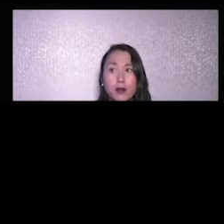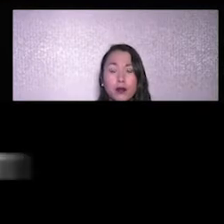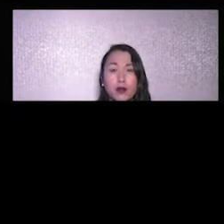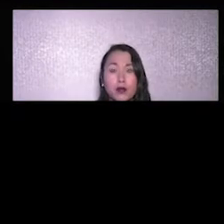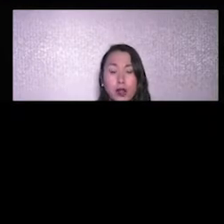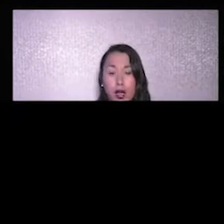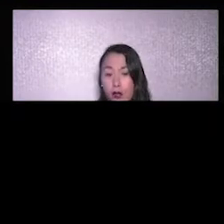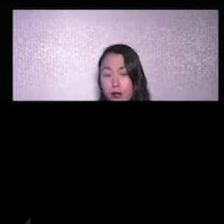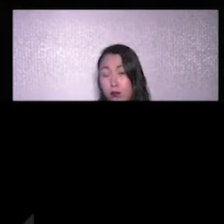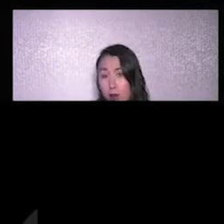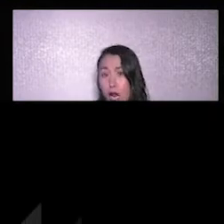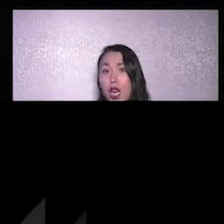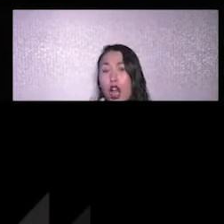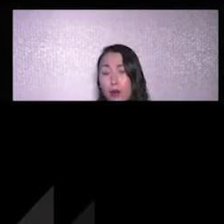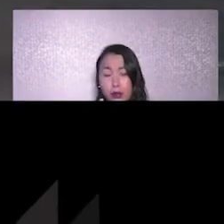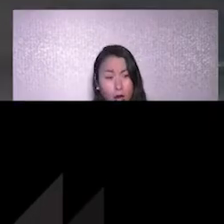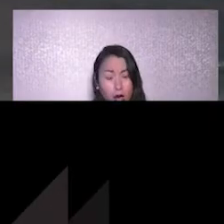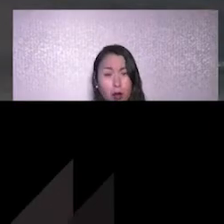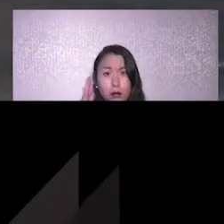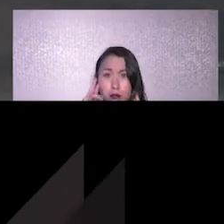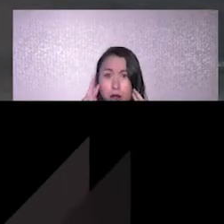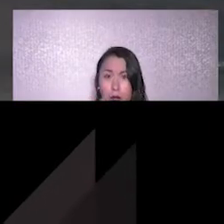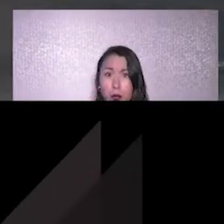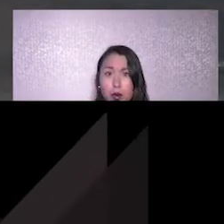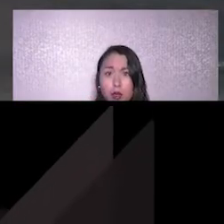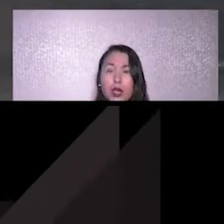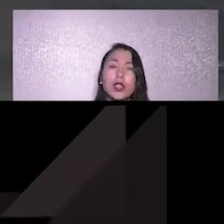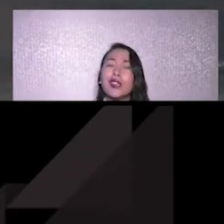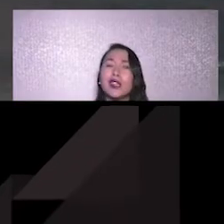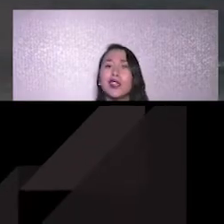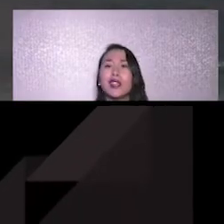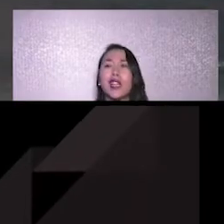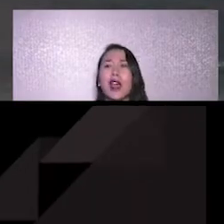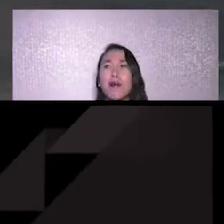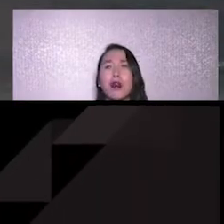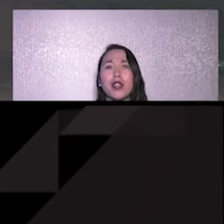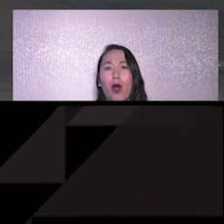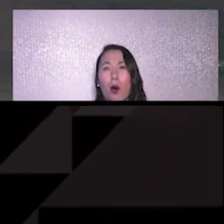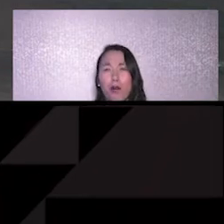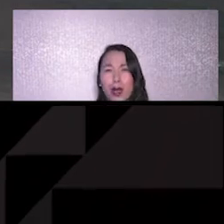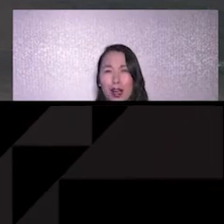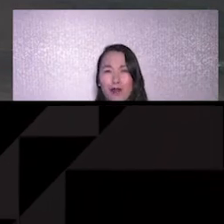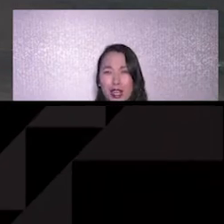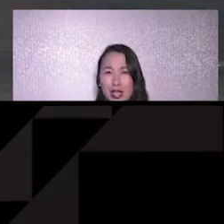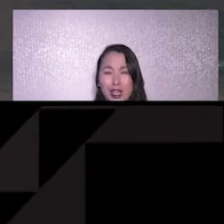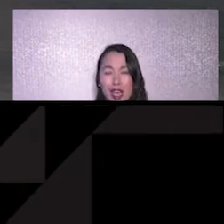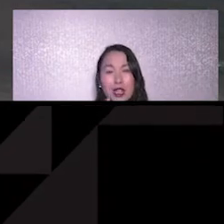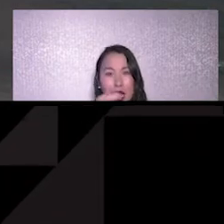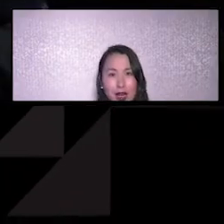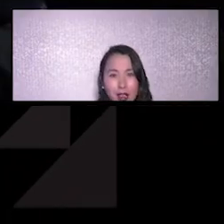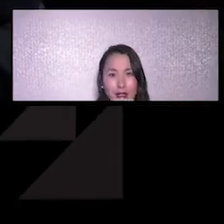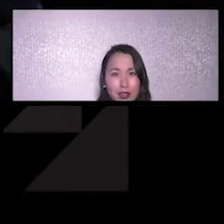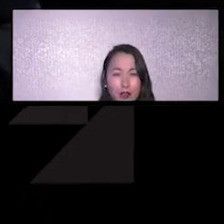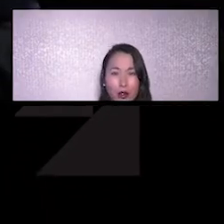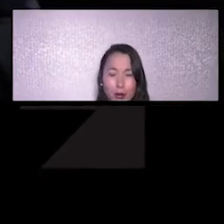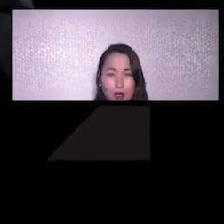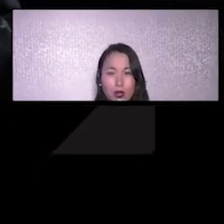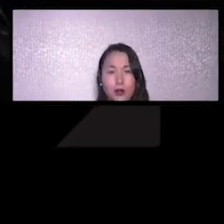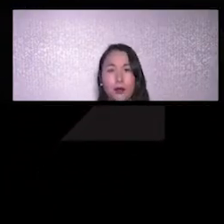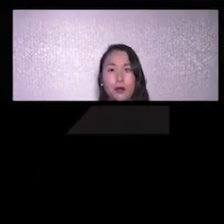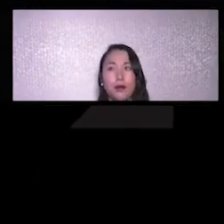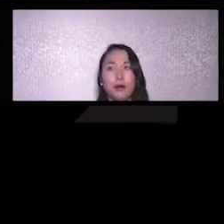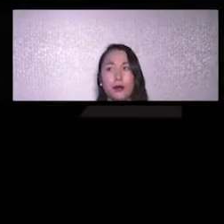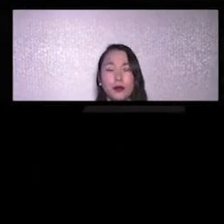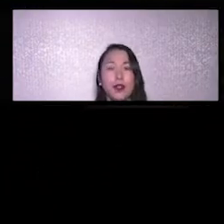en la conversación que acabamos de escuchar con respecto a temas de interoperabilidad y de análisis de datos.